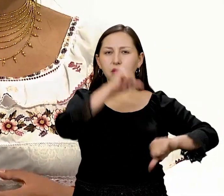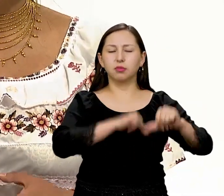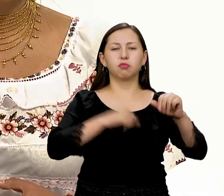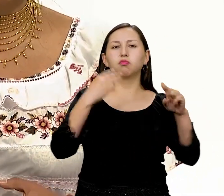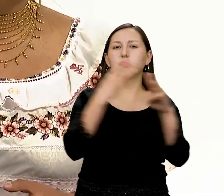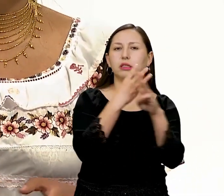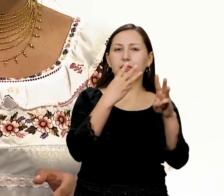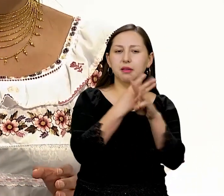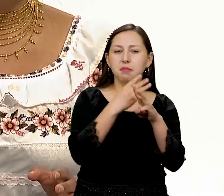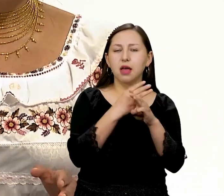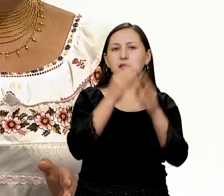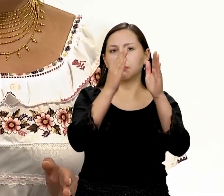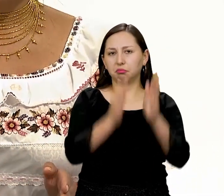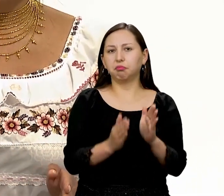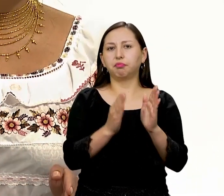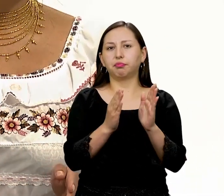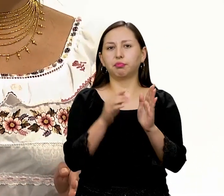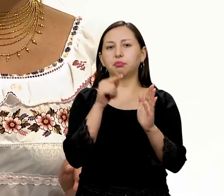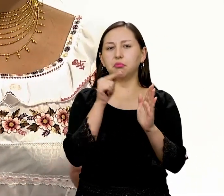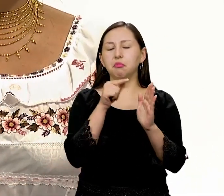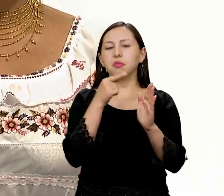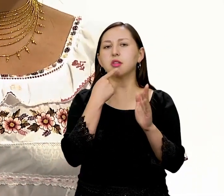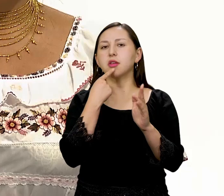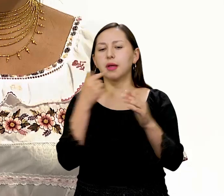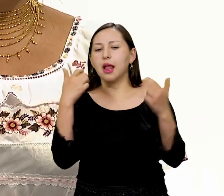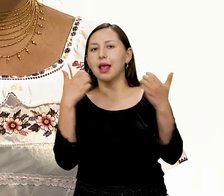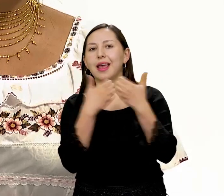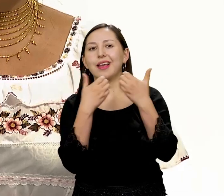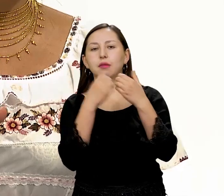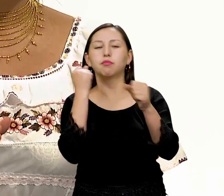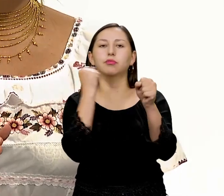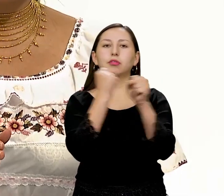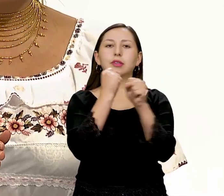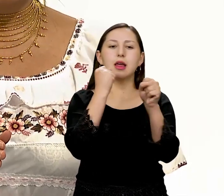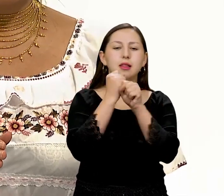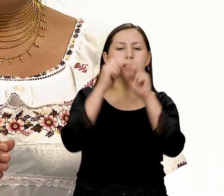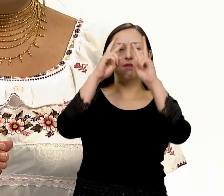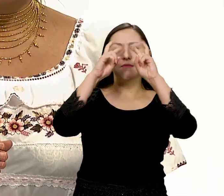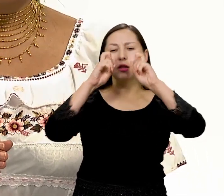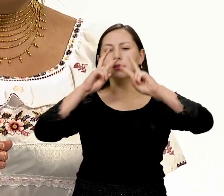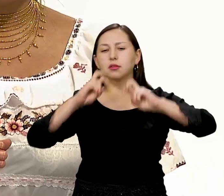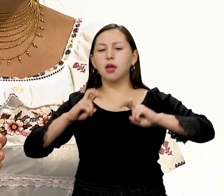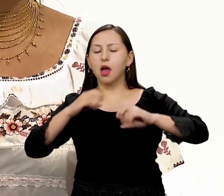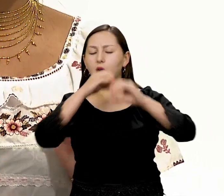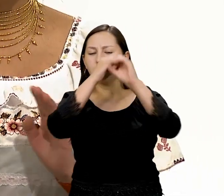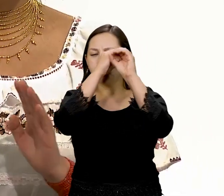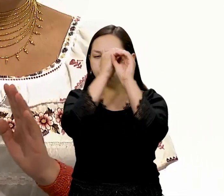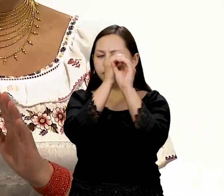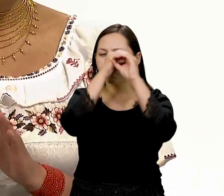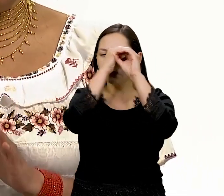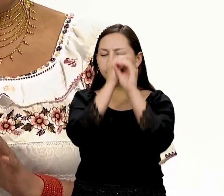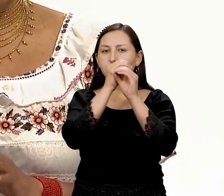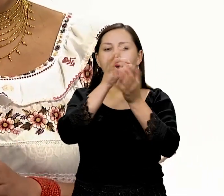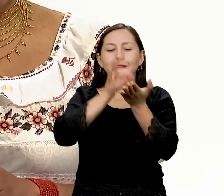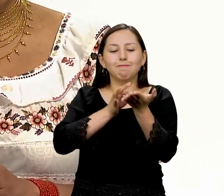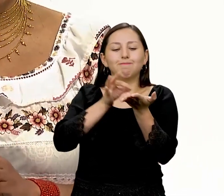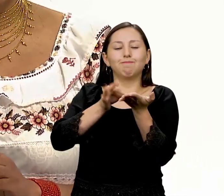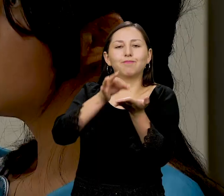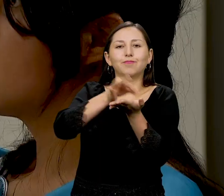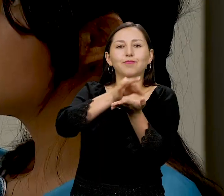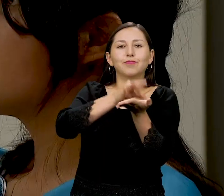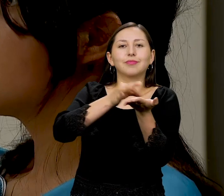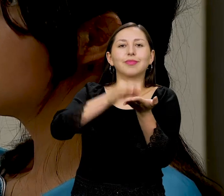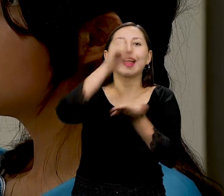químicos, matemáticos, y nos pusimos a hacer microvegetales de granos